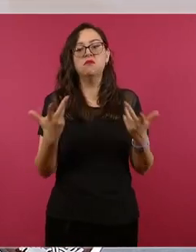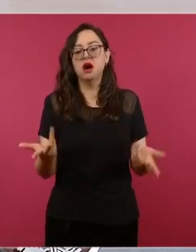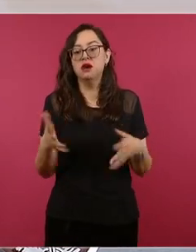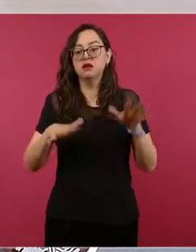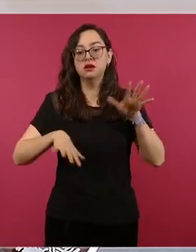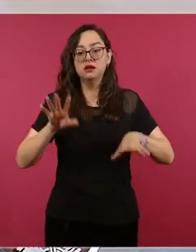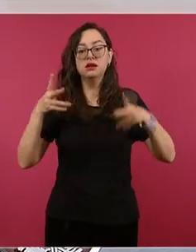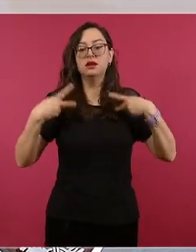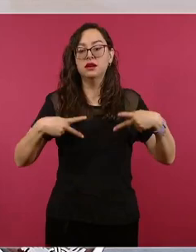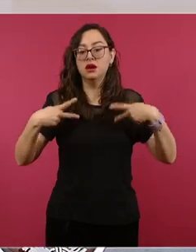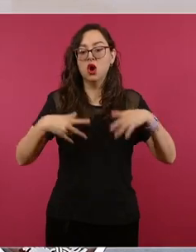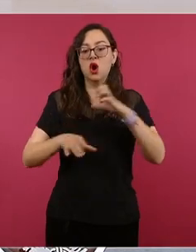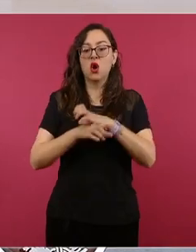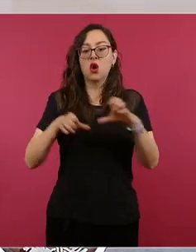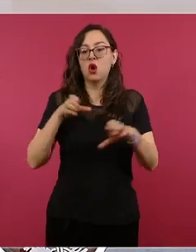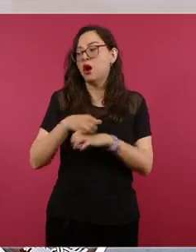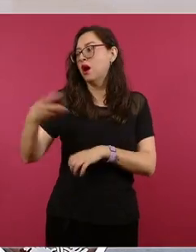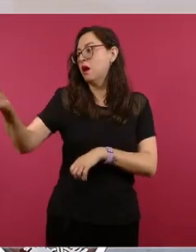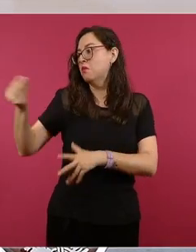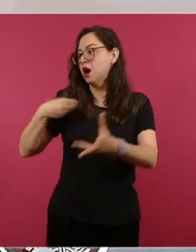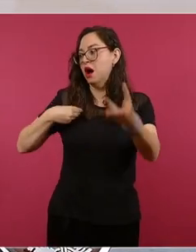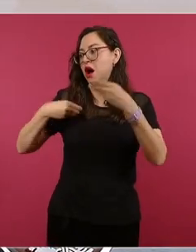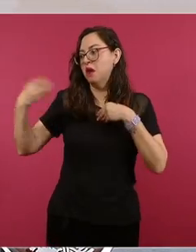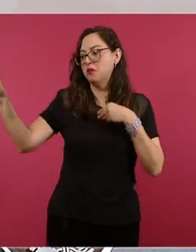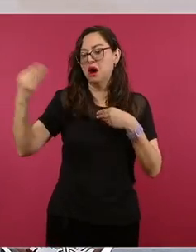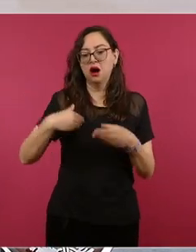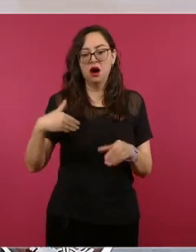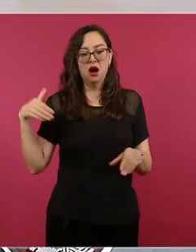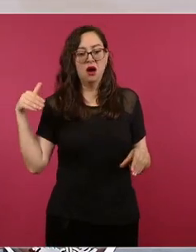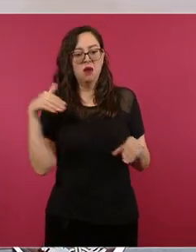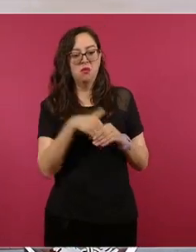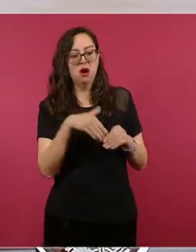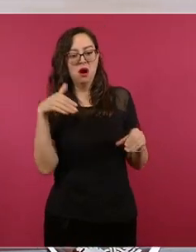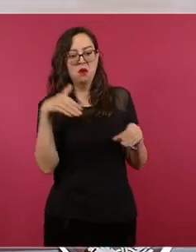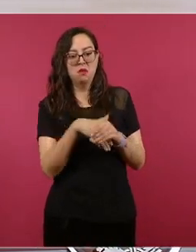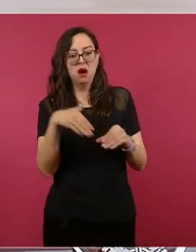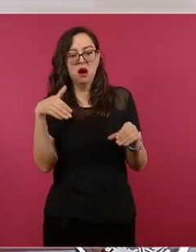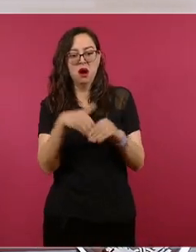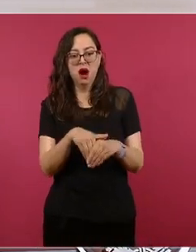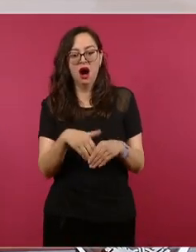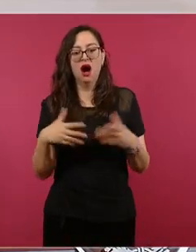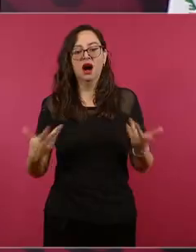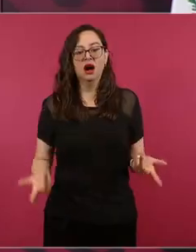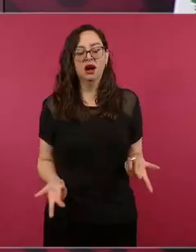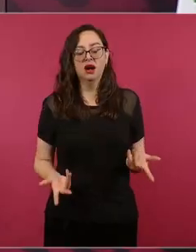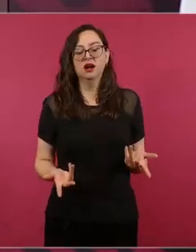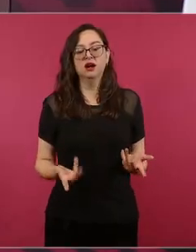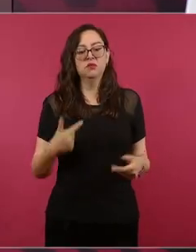de dos. Los billetes de dos dólares, sí. Y este sí, el detente.